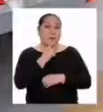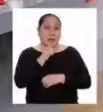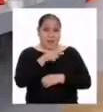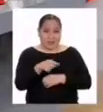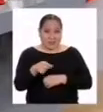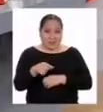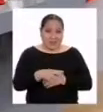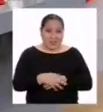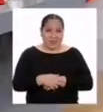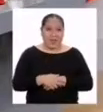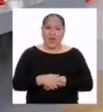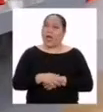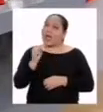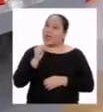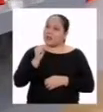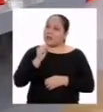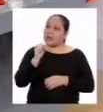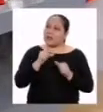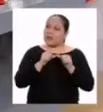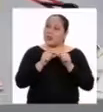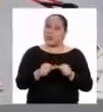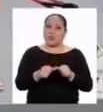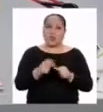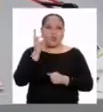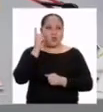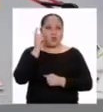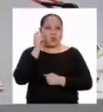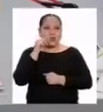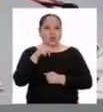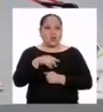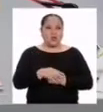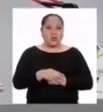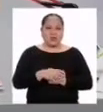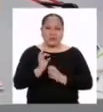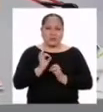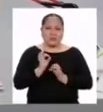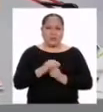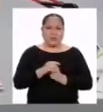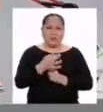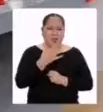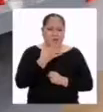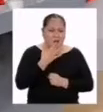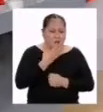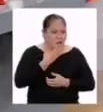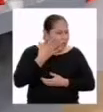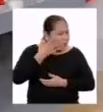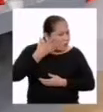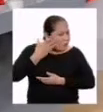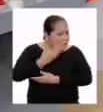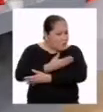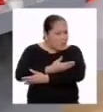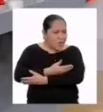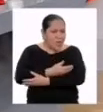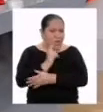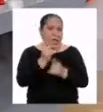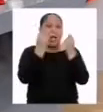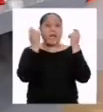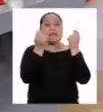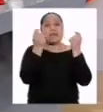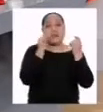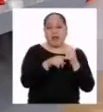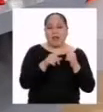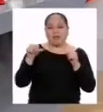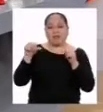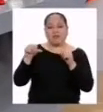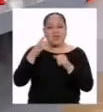eso? Eso sigue pasando. Yo he escuchado y nada que ver, como si un color de piel fuera más celebrable que